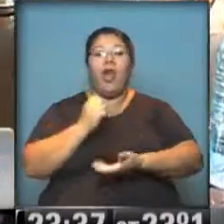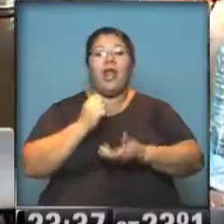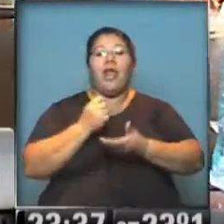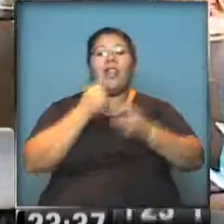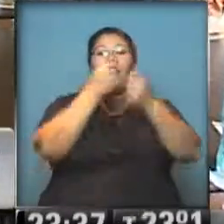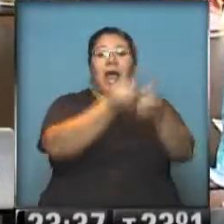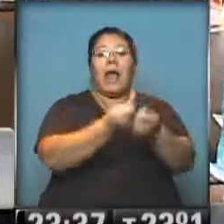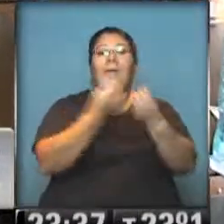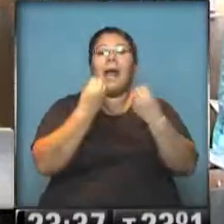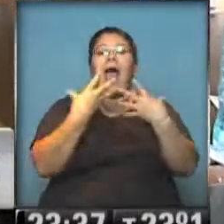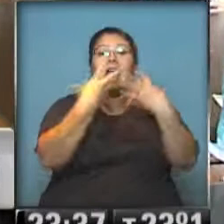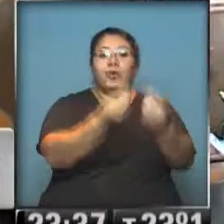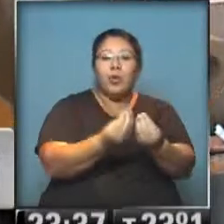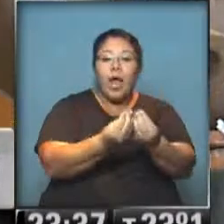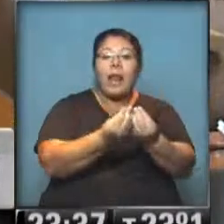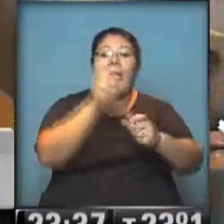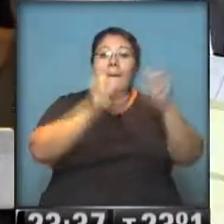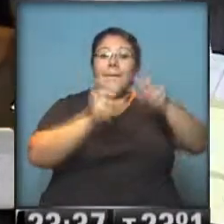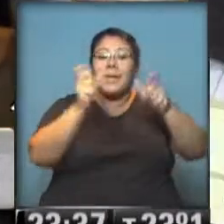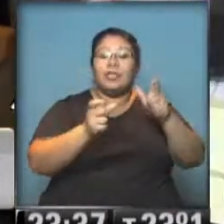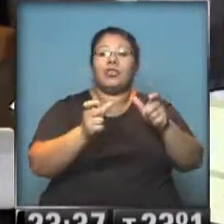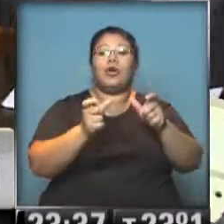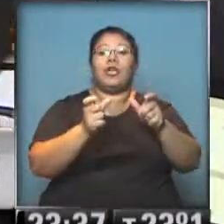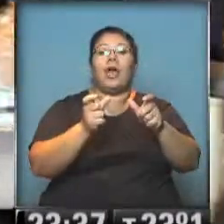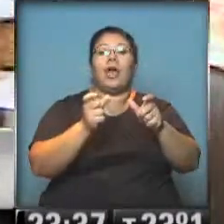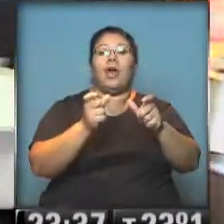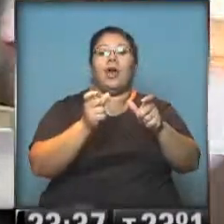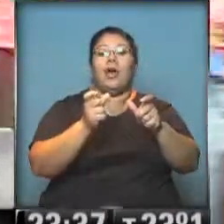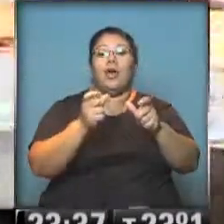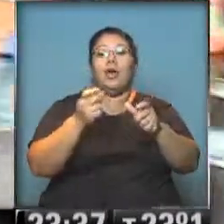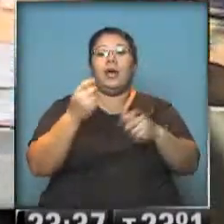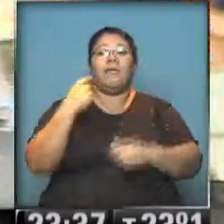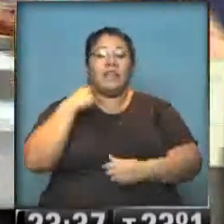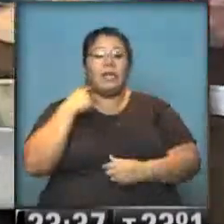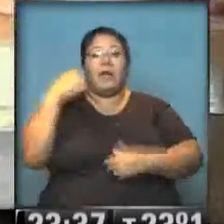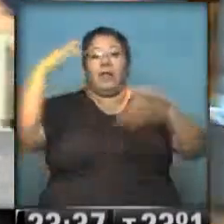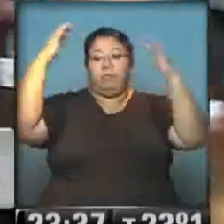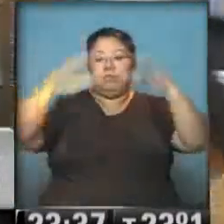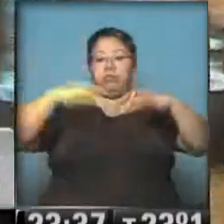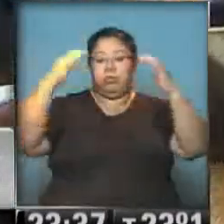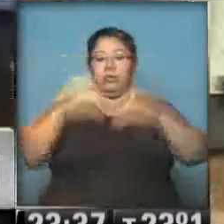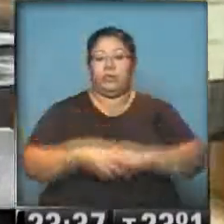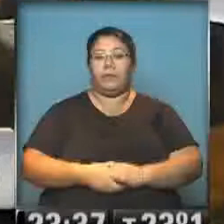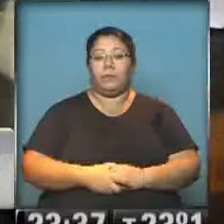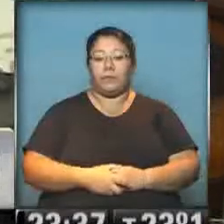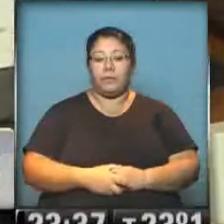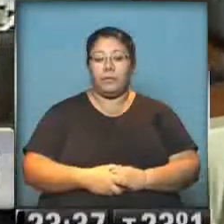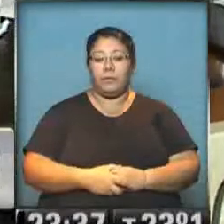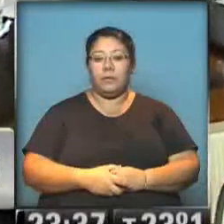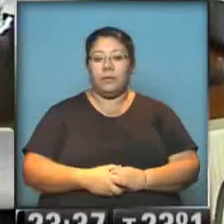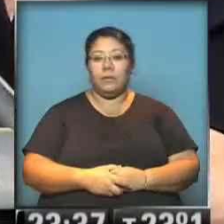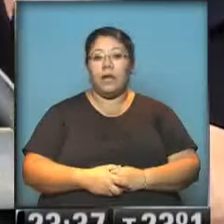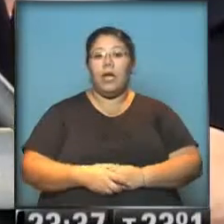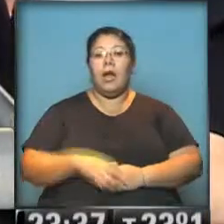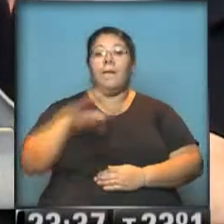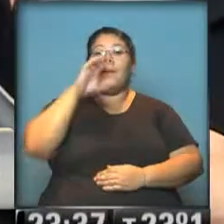adelante el jefe de gabinete y le hemos dado un sentido profundo de la dimensión de lo que significa la catástrofe del fenómeno natural en